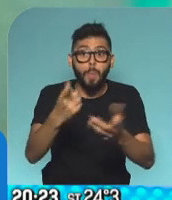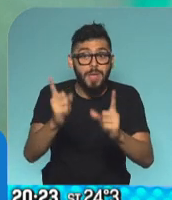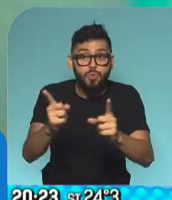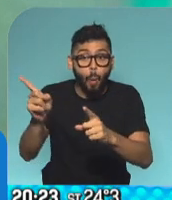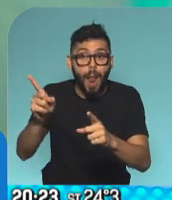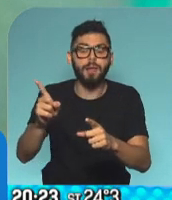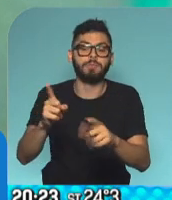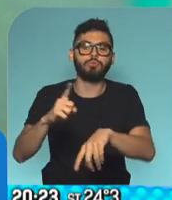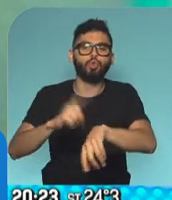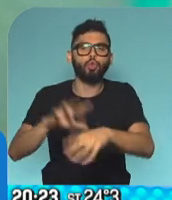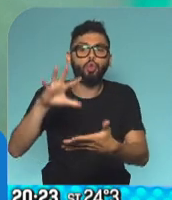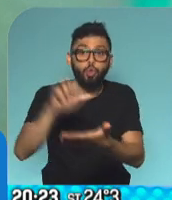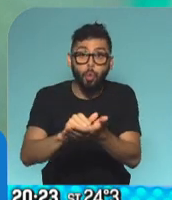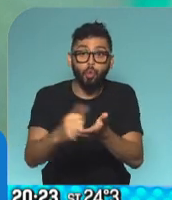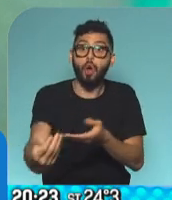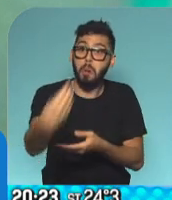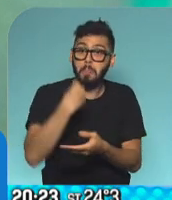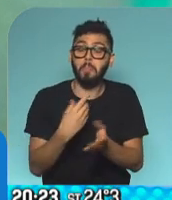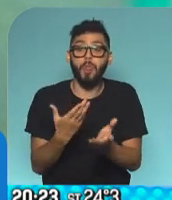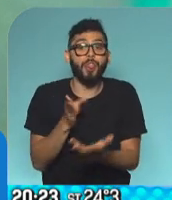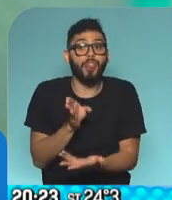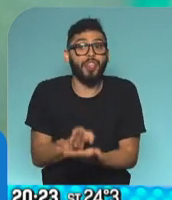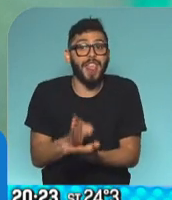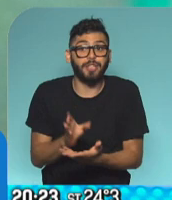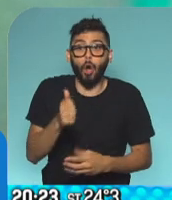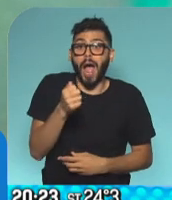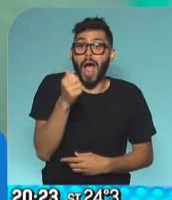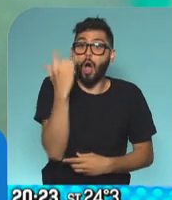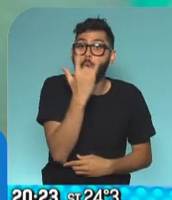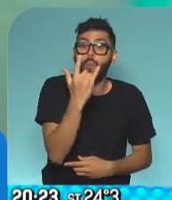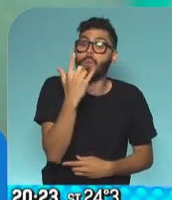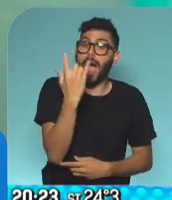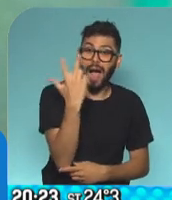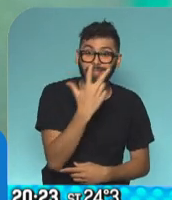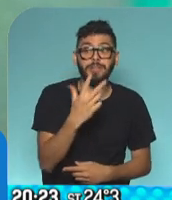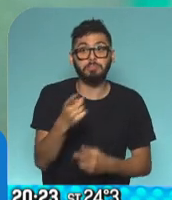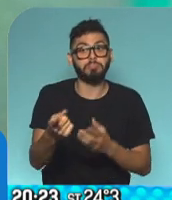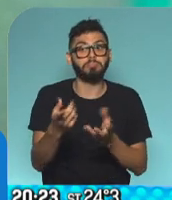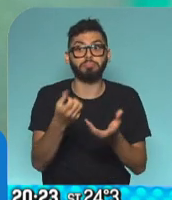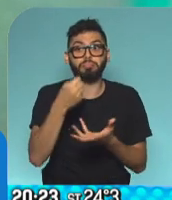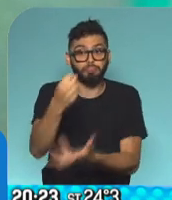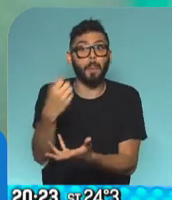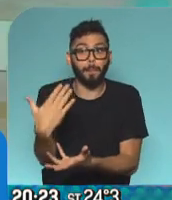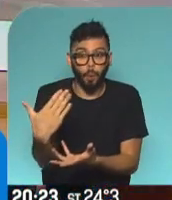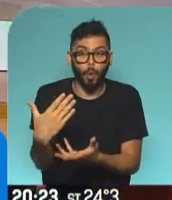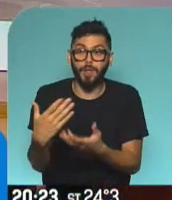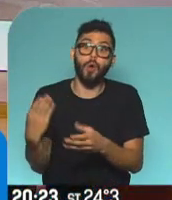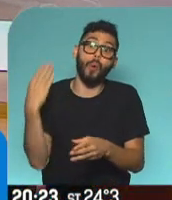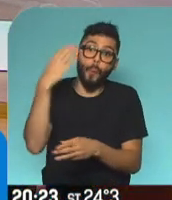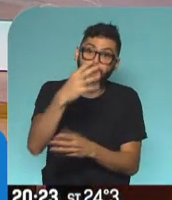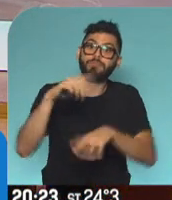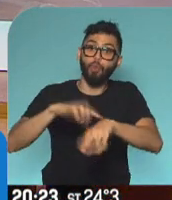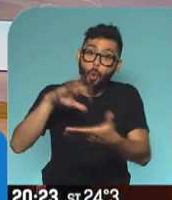reincorporar a sus hijos al derecho de la asignación universal y va a haber un trabajador o una trabajadora del organismo que lo van a recibir y van a hacer el trámite correspondiente